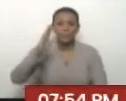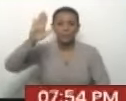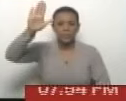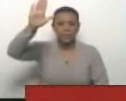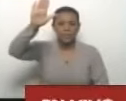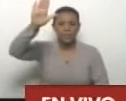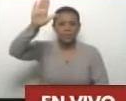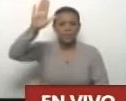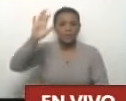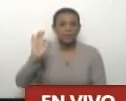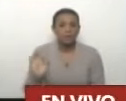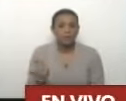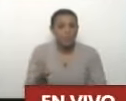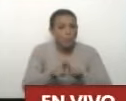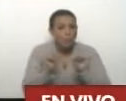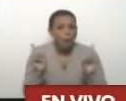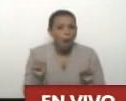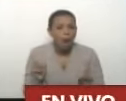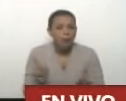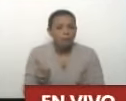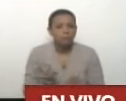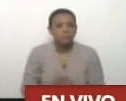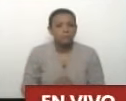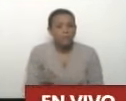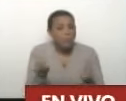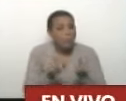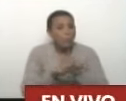judío, el holocausto,